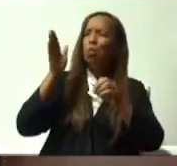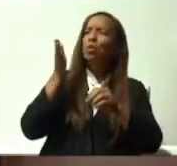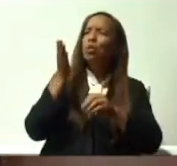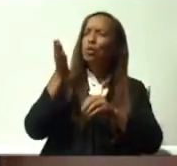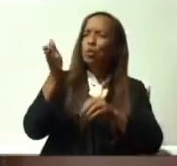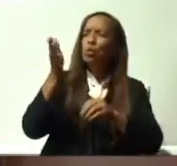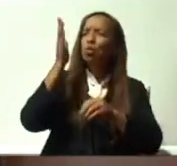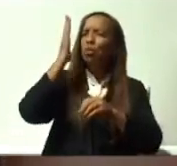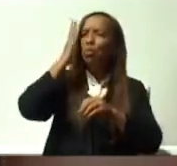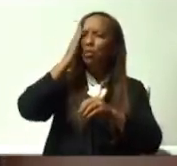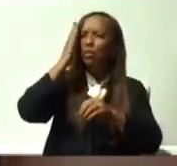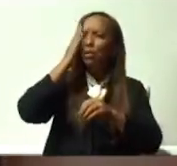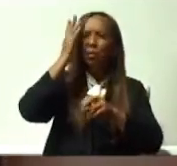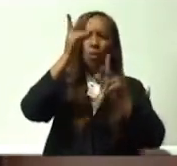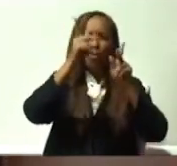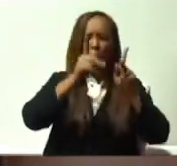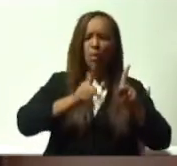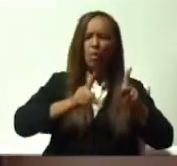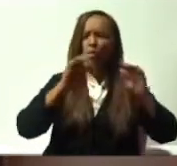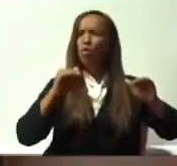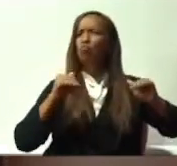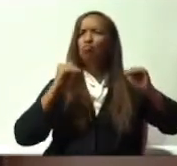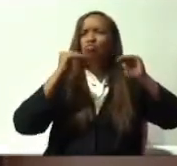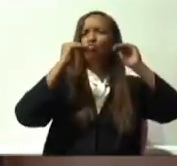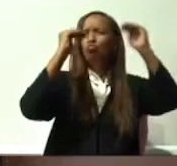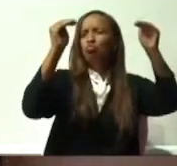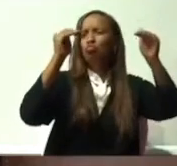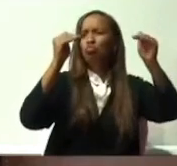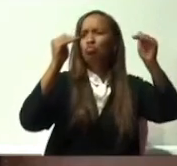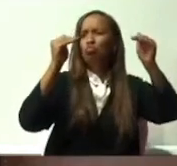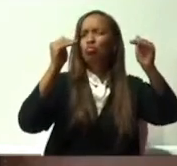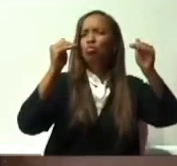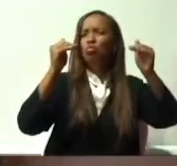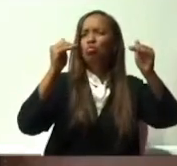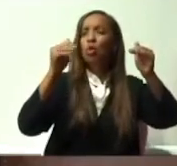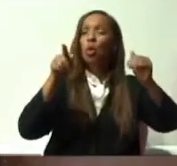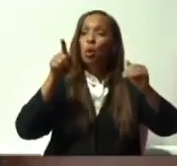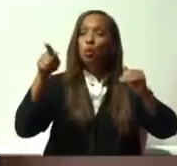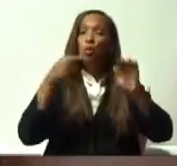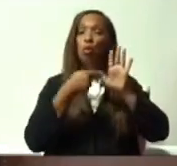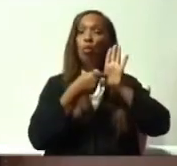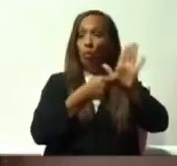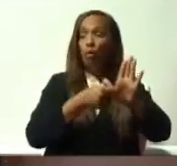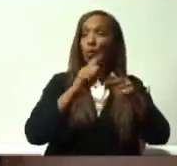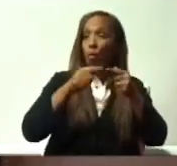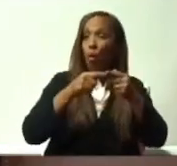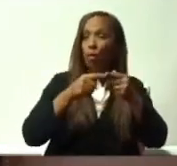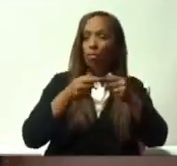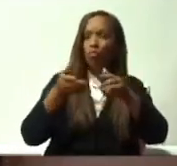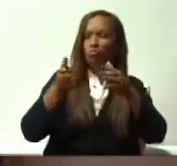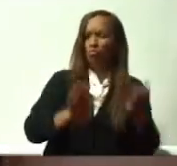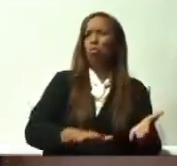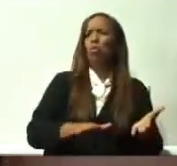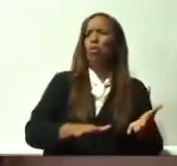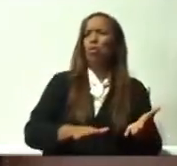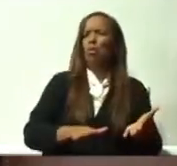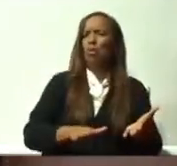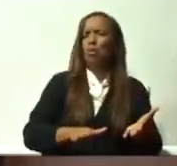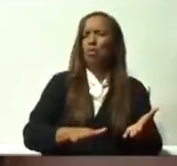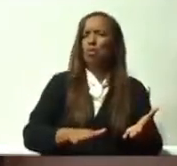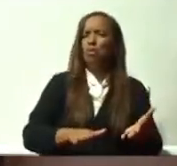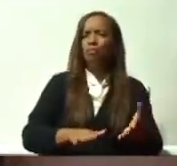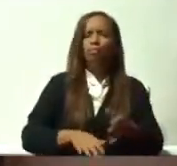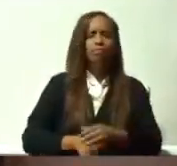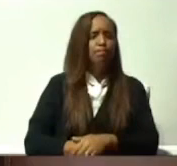a colación, pero para nosotros, alguien que dio tanto no estará nunca en el